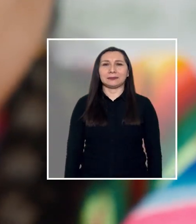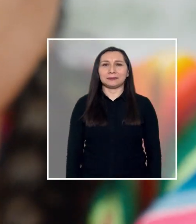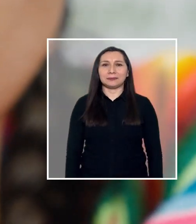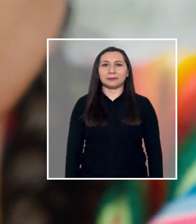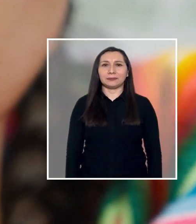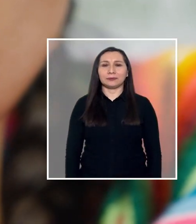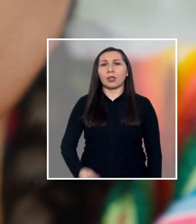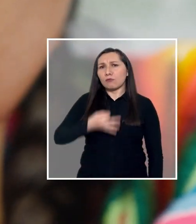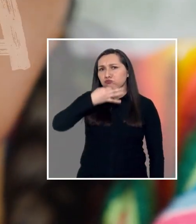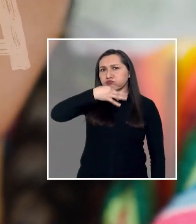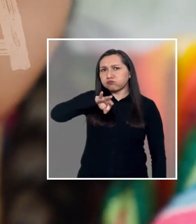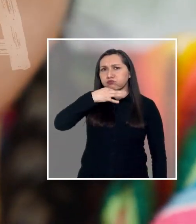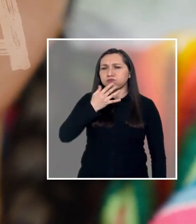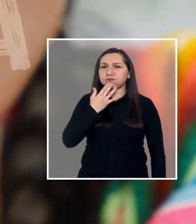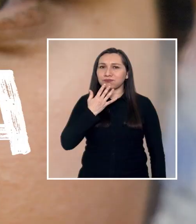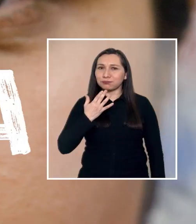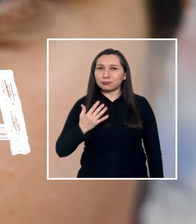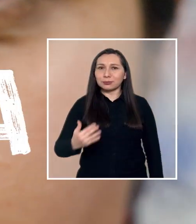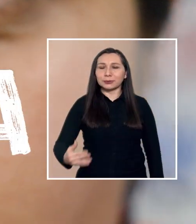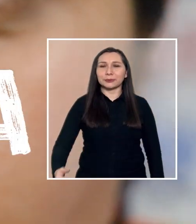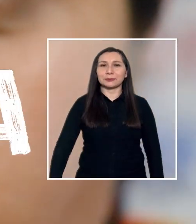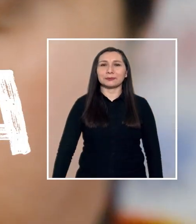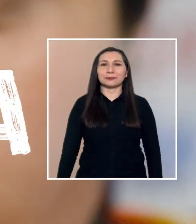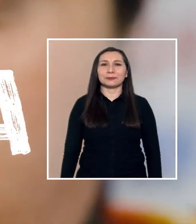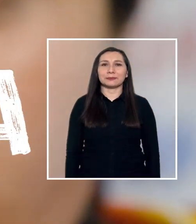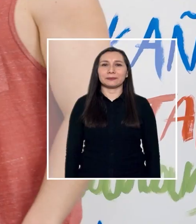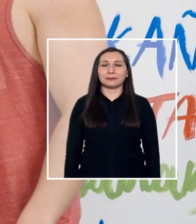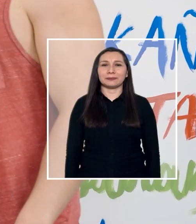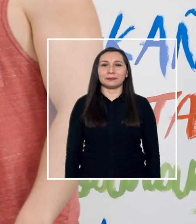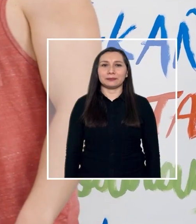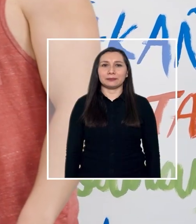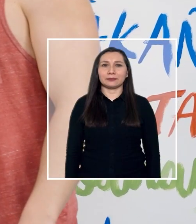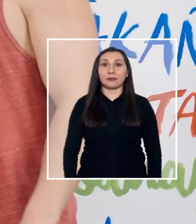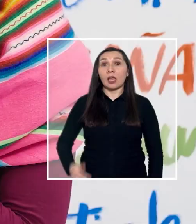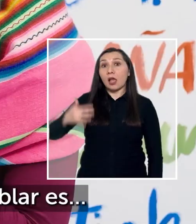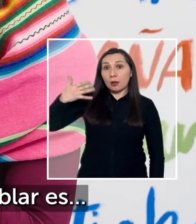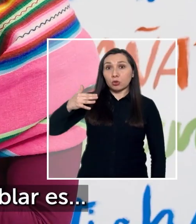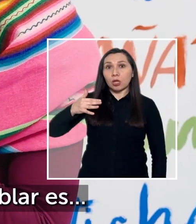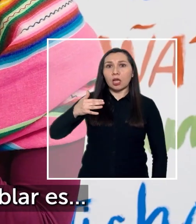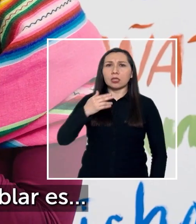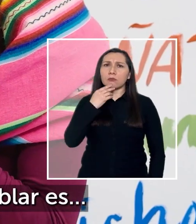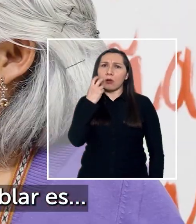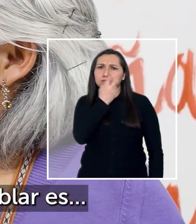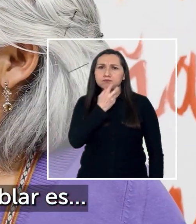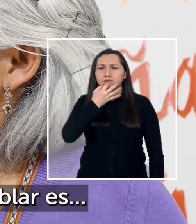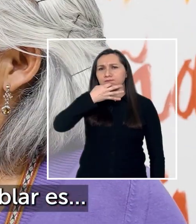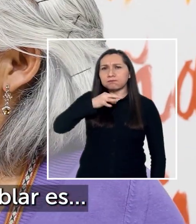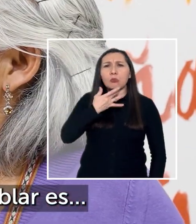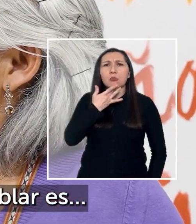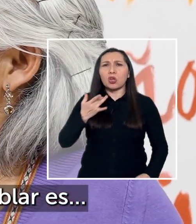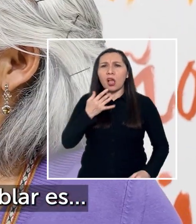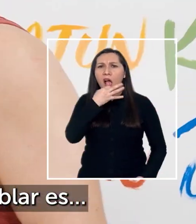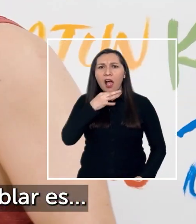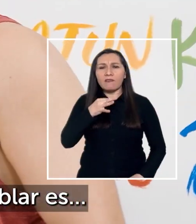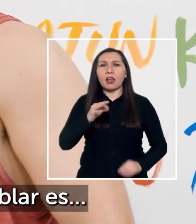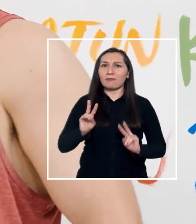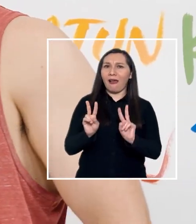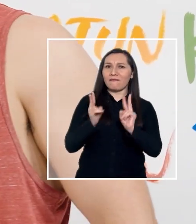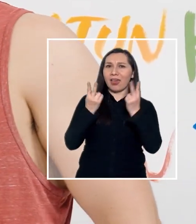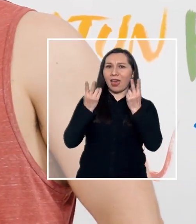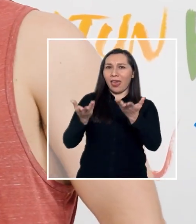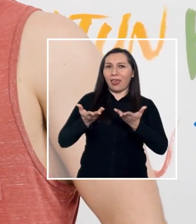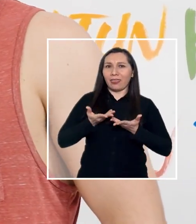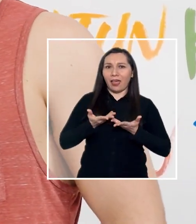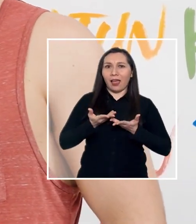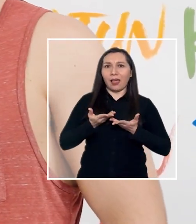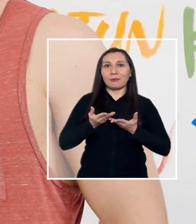Arzuña. Arsusiñanaca, Puniraquispawa Wali,